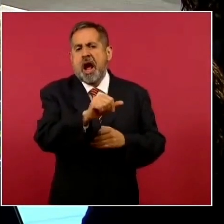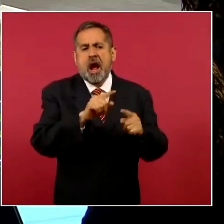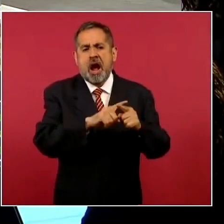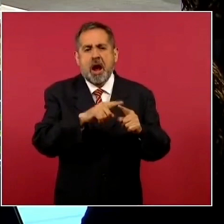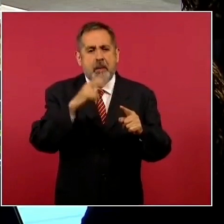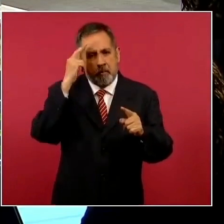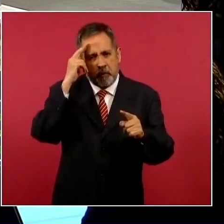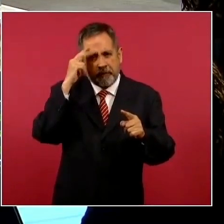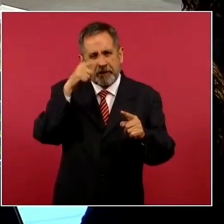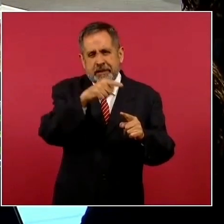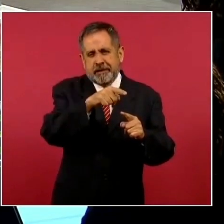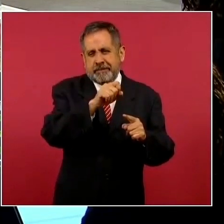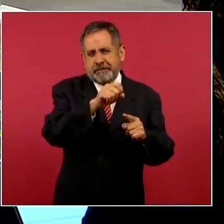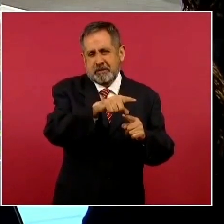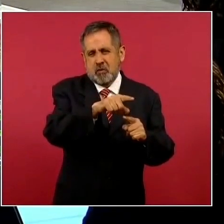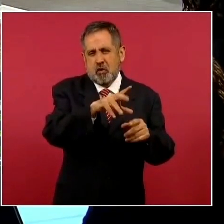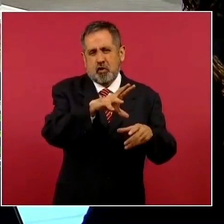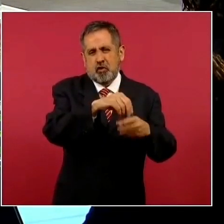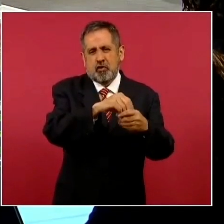porfiristas